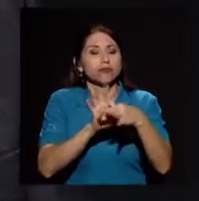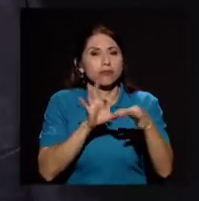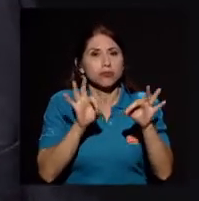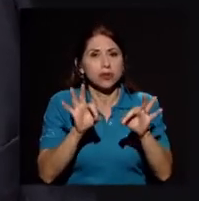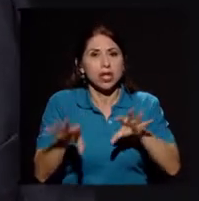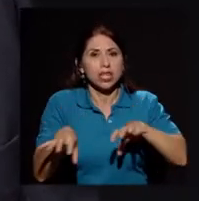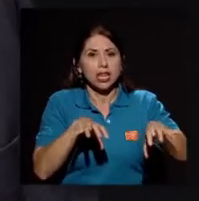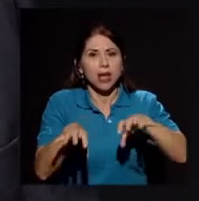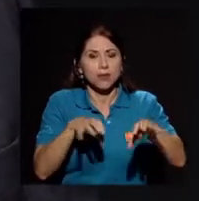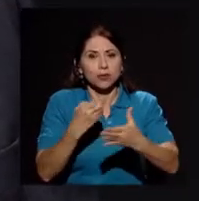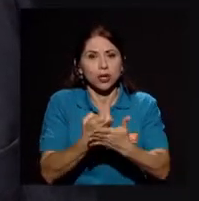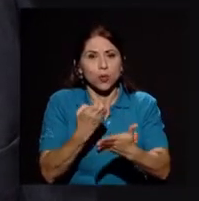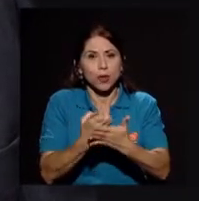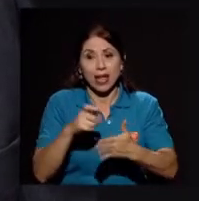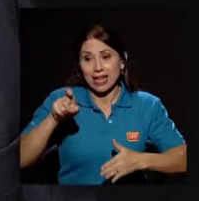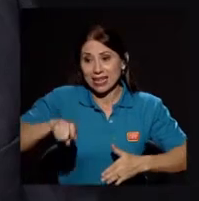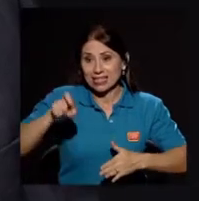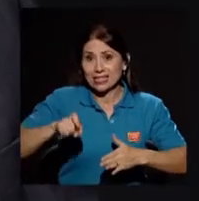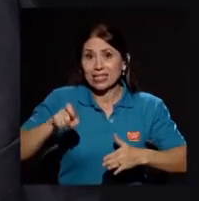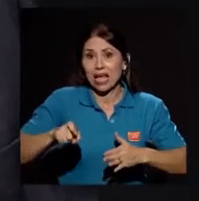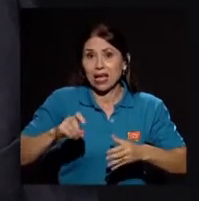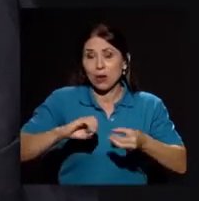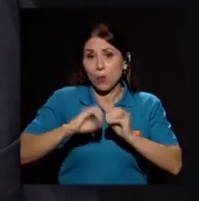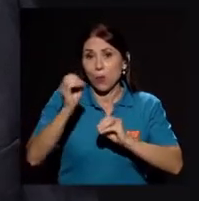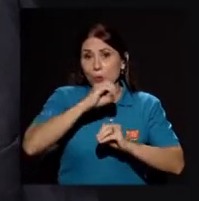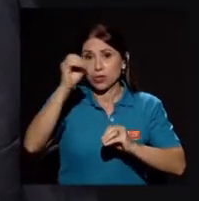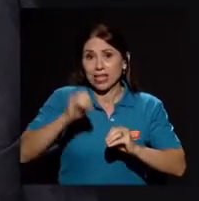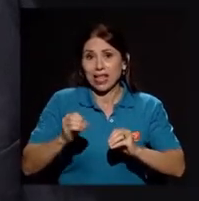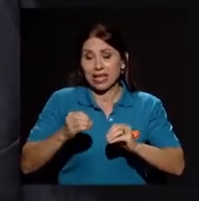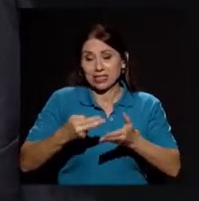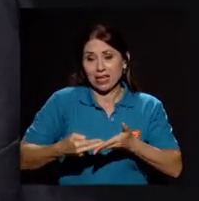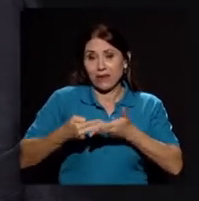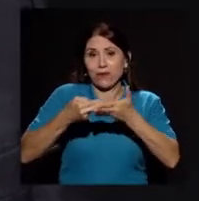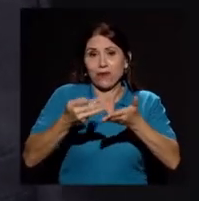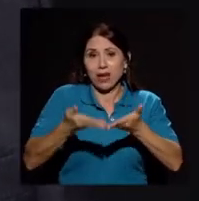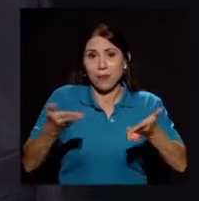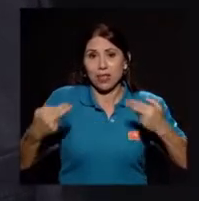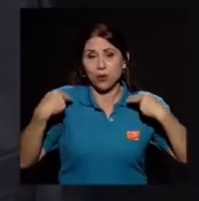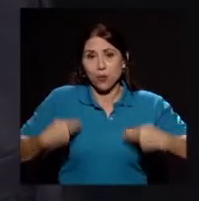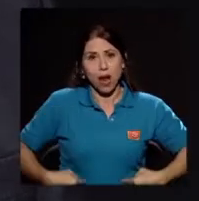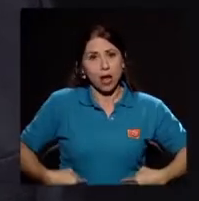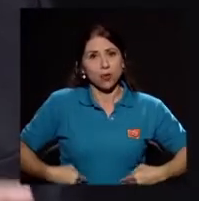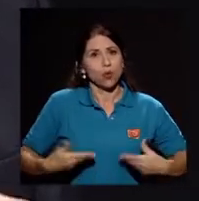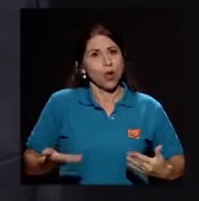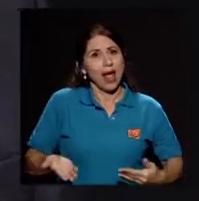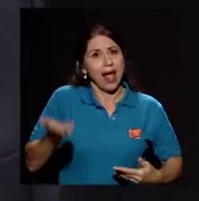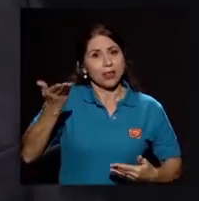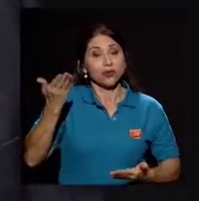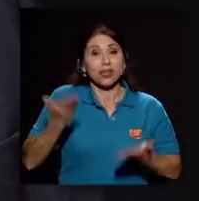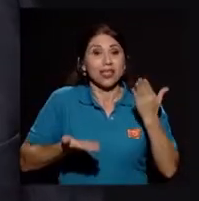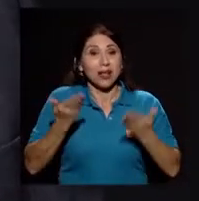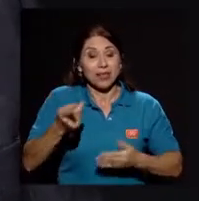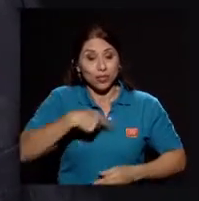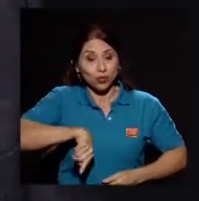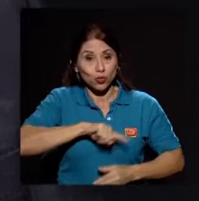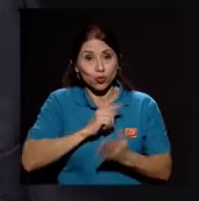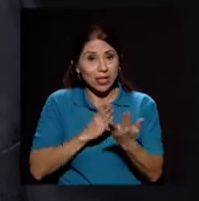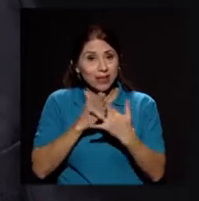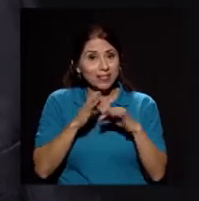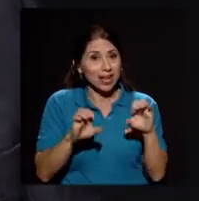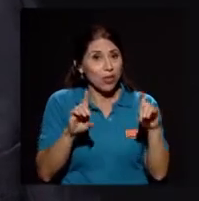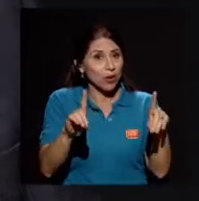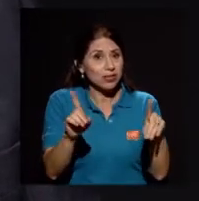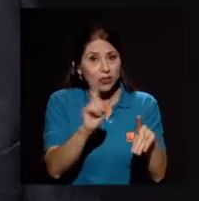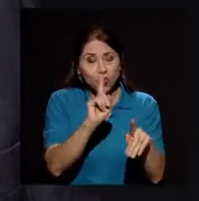que requieren niveles de capital humano y relativamente altos y quizás en el que no los estamos proveyendo a través de la educación